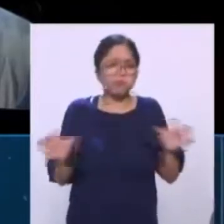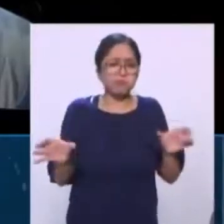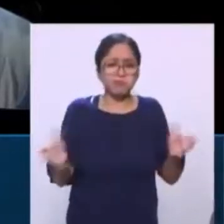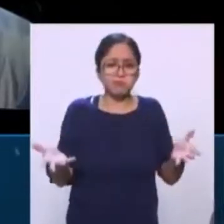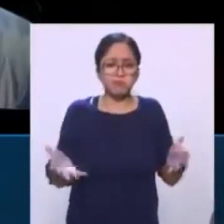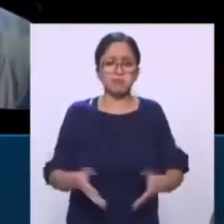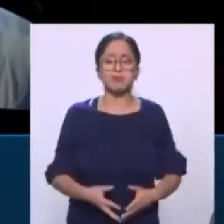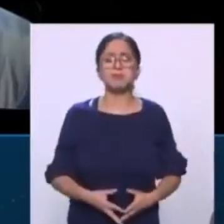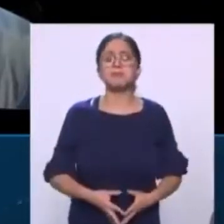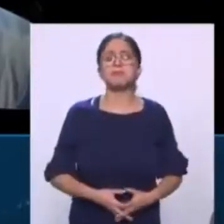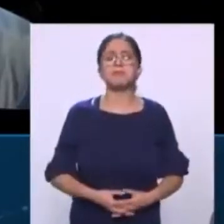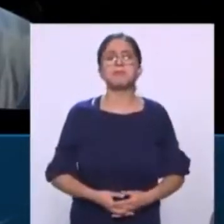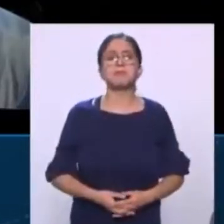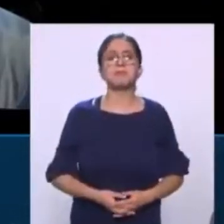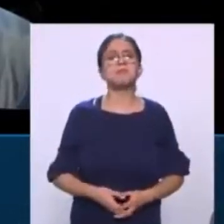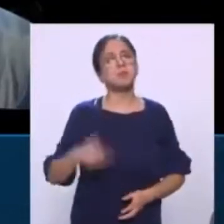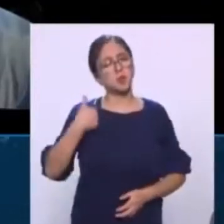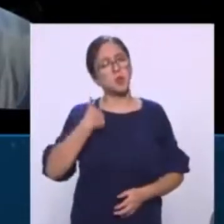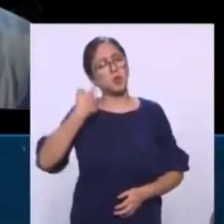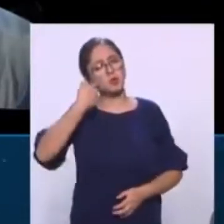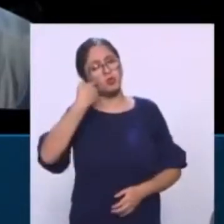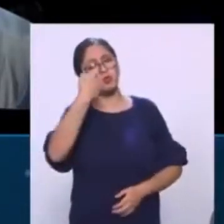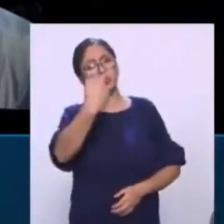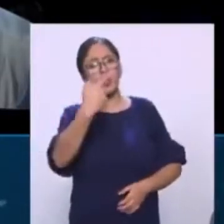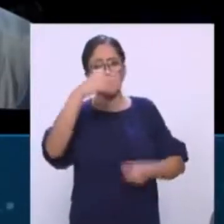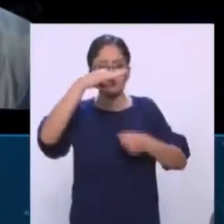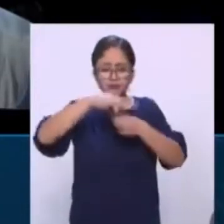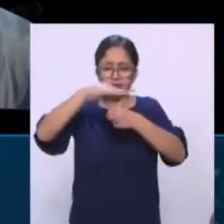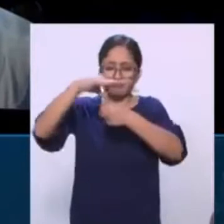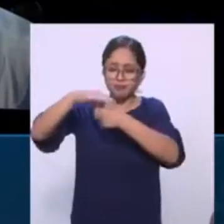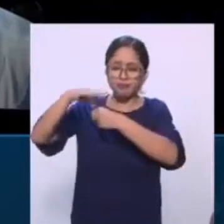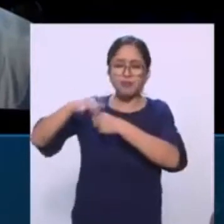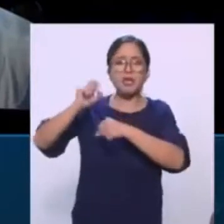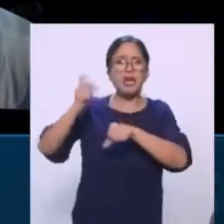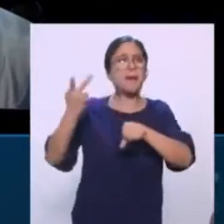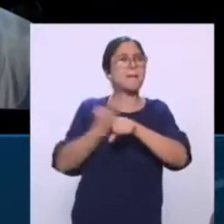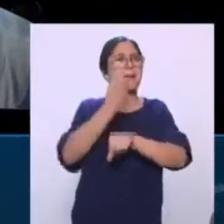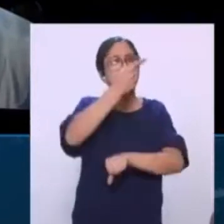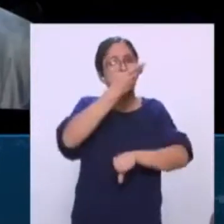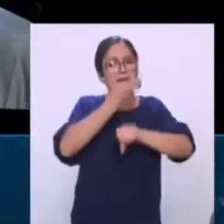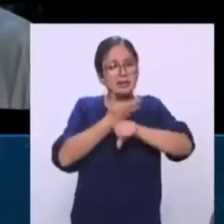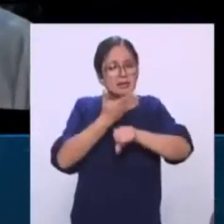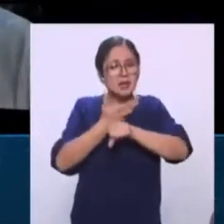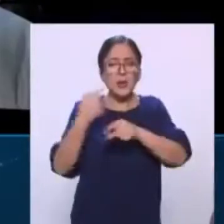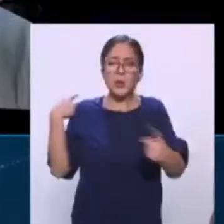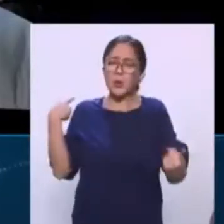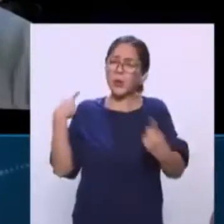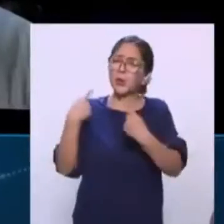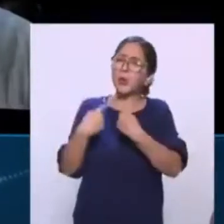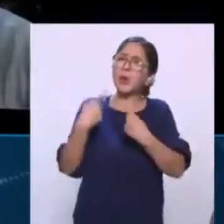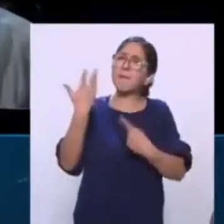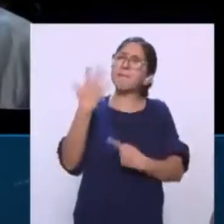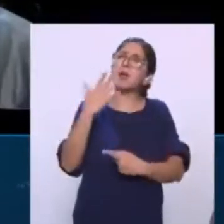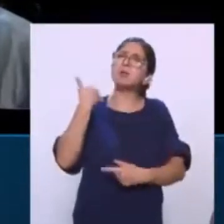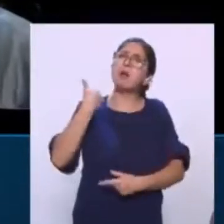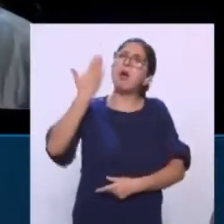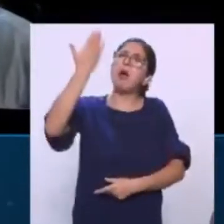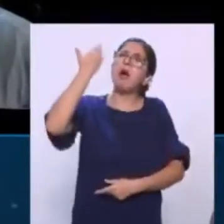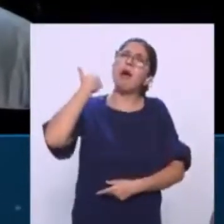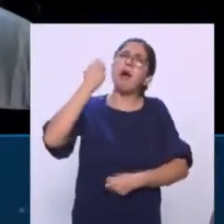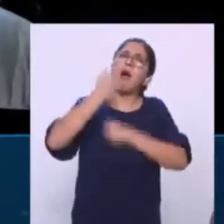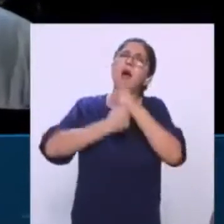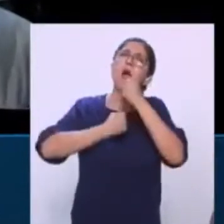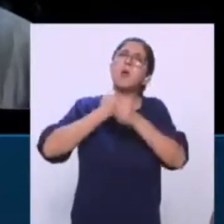procesos electorales norteamericanos durante toda mi vida, desde que tenía yo 14 años, cuando fue la